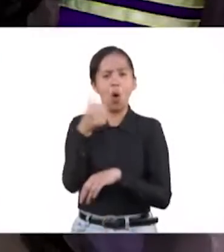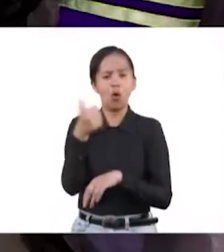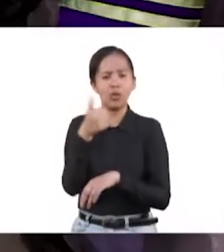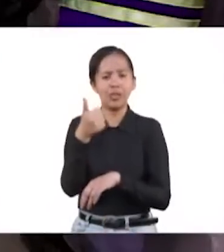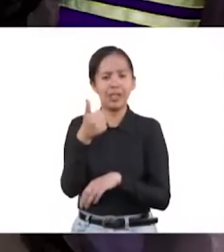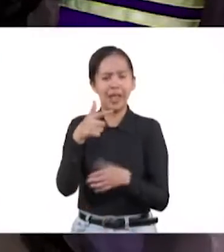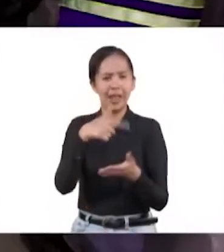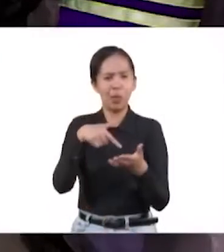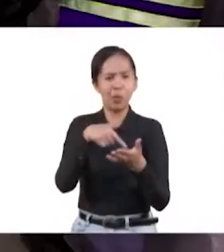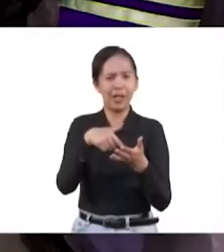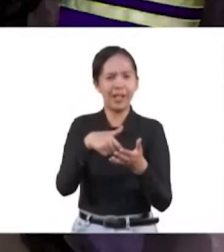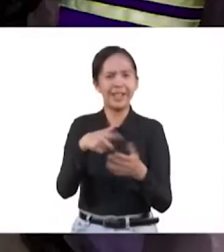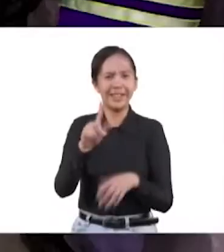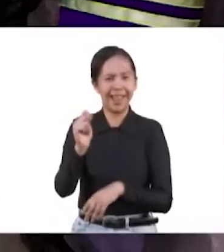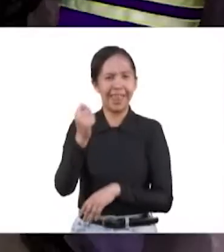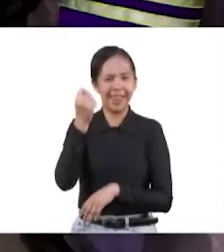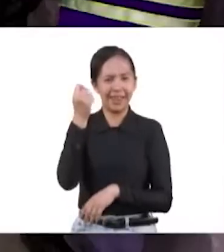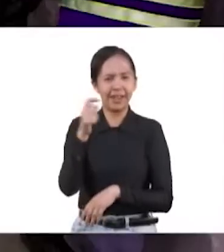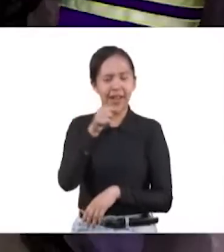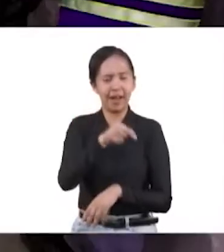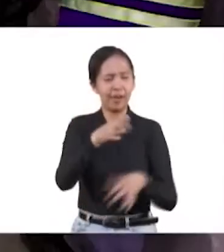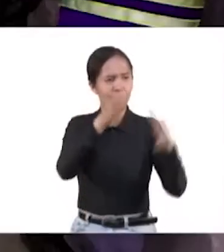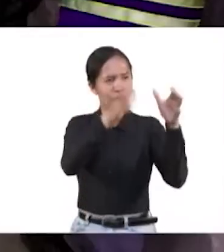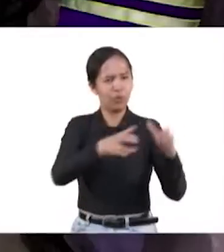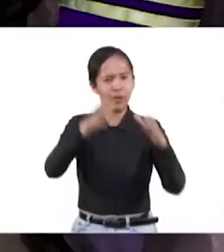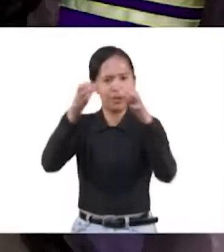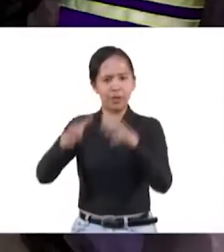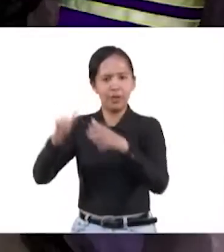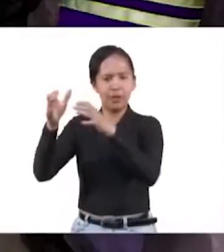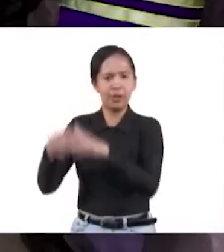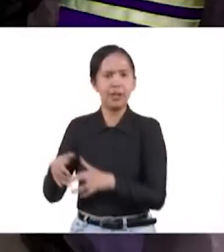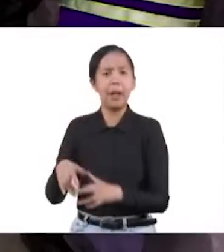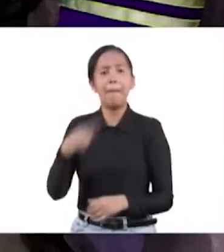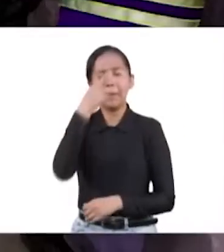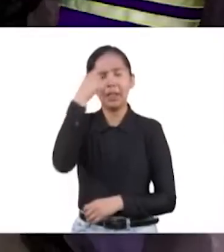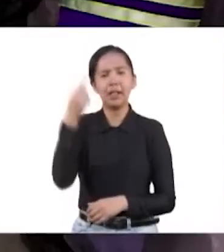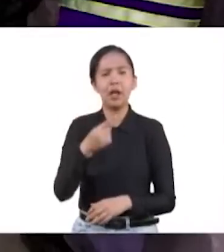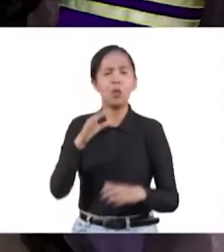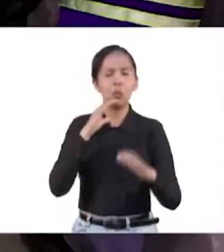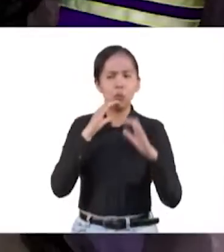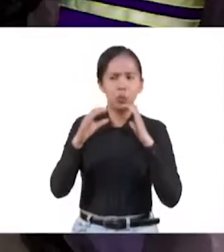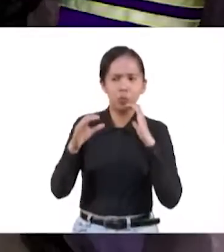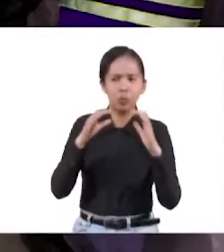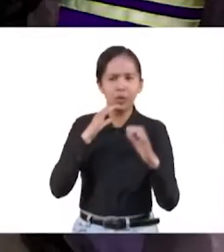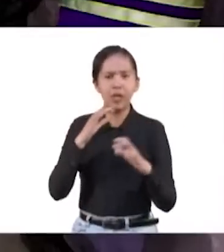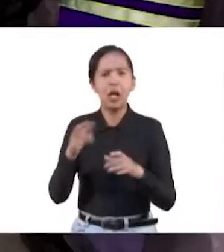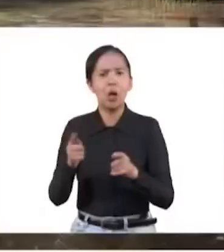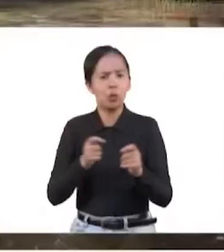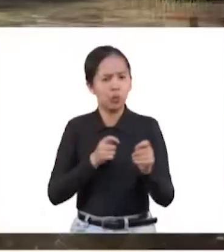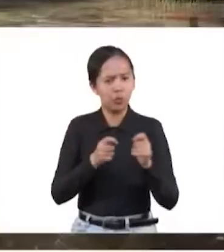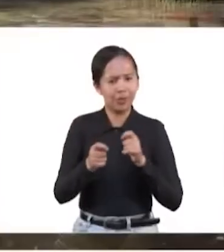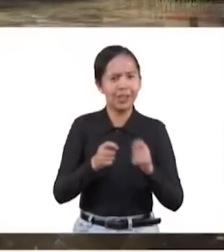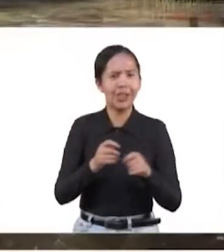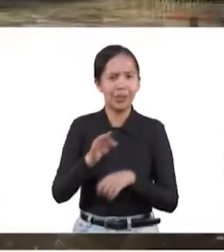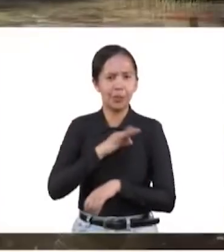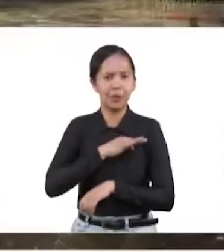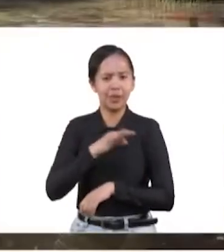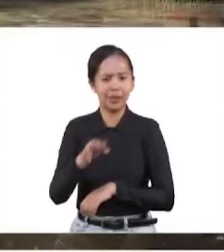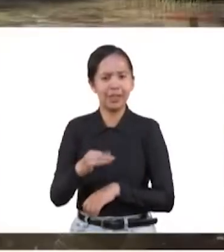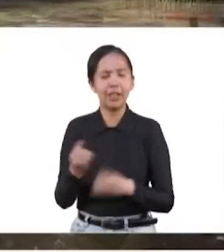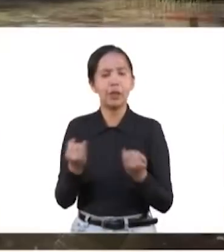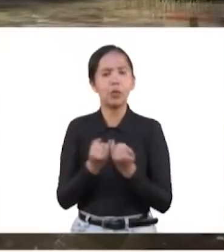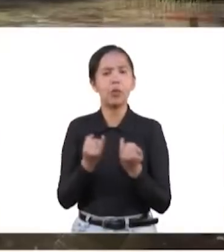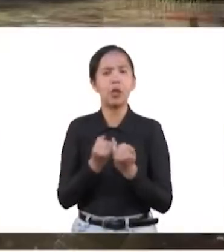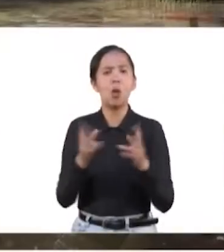técnicos que albergarán los sistemas de telecomunicaciones y control, y se les dotó de un sistema eficiente de